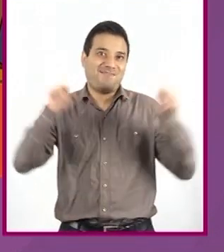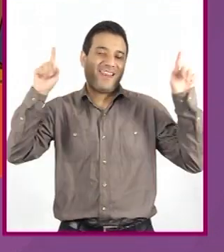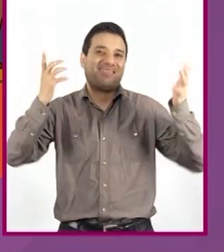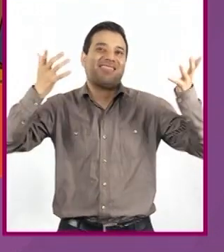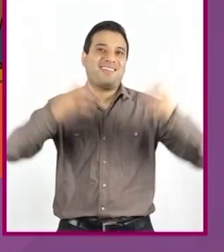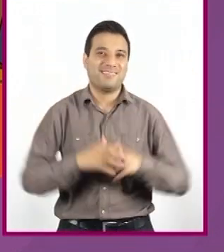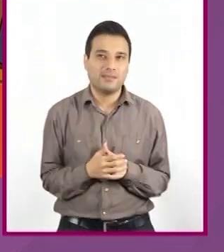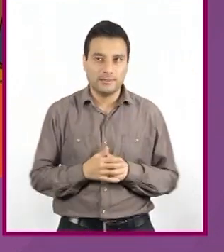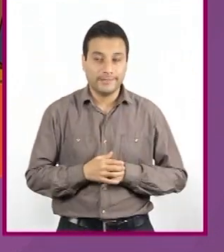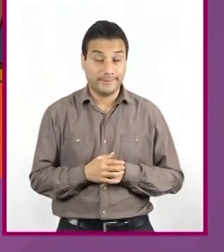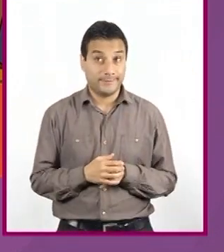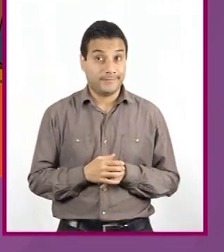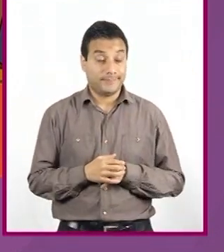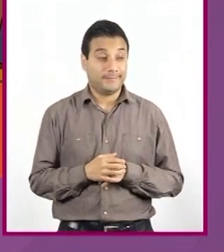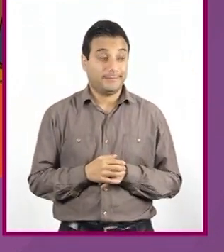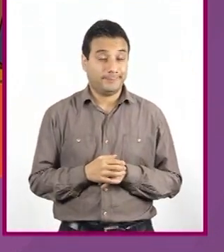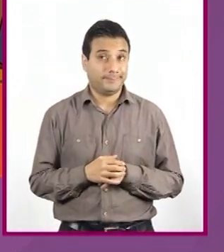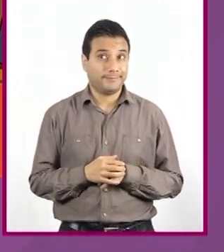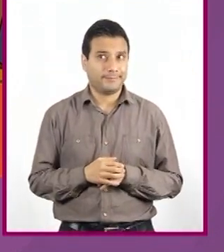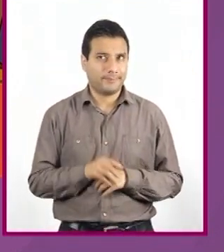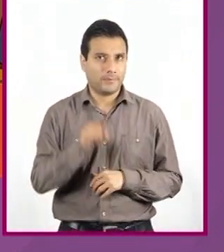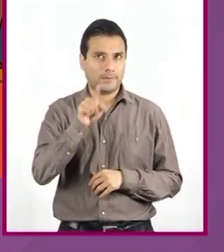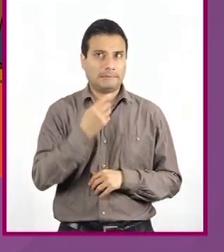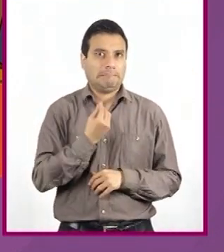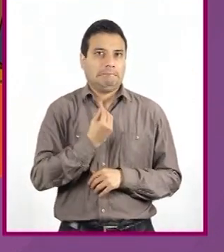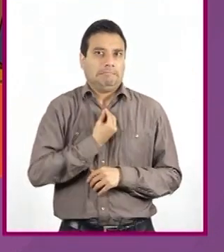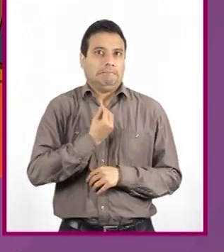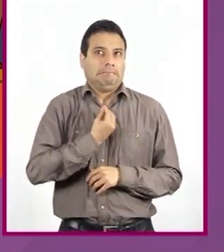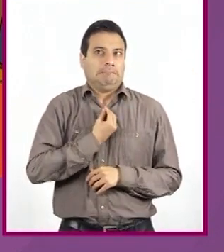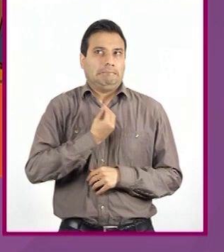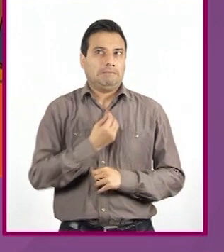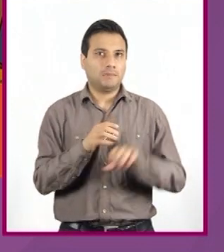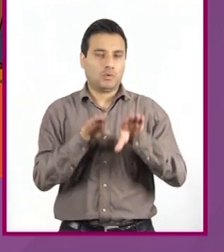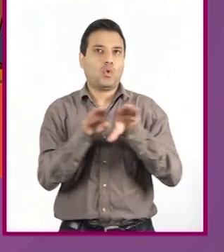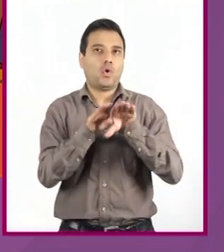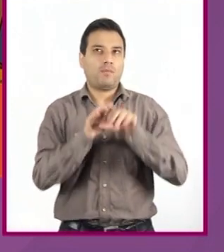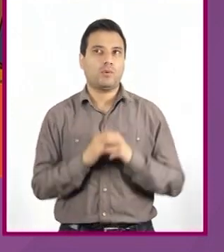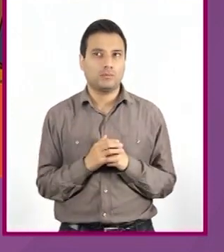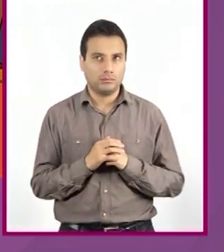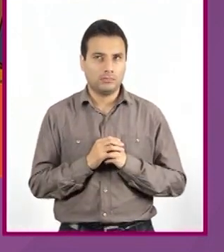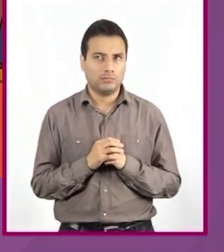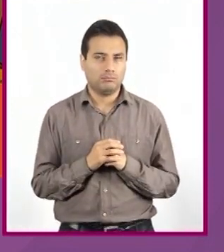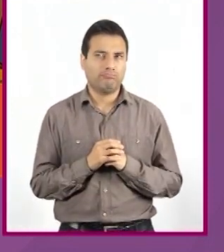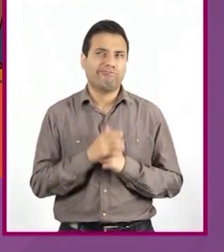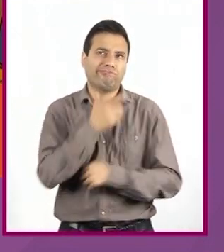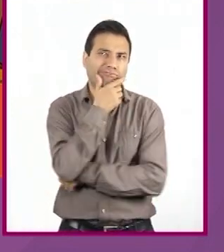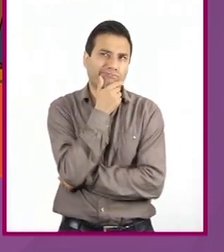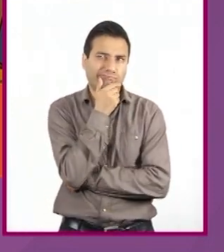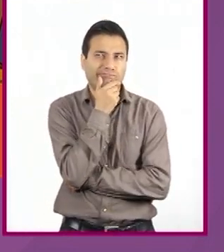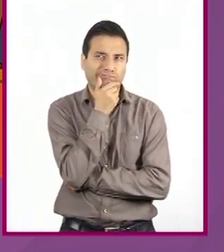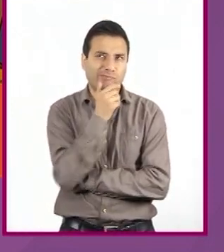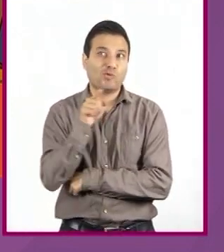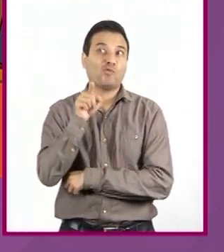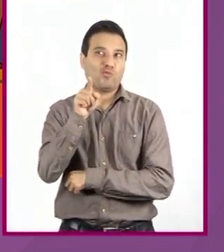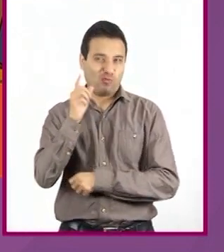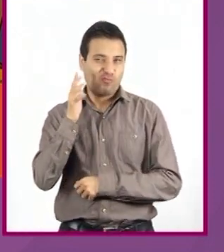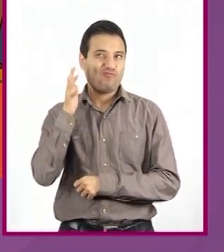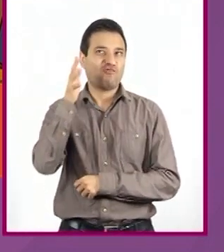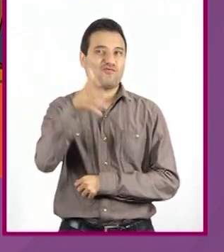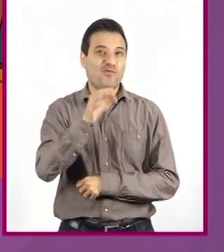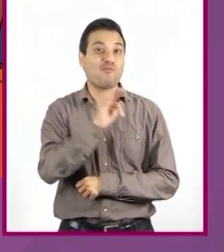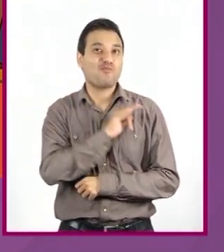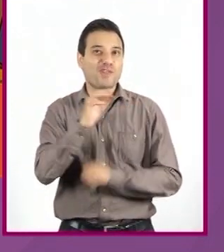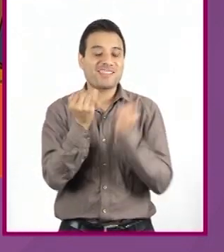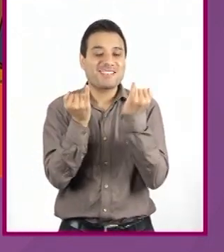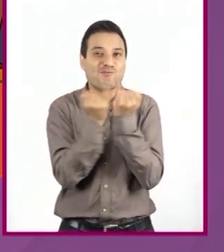qué bárbaro! Pues tienes mucho aguante para estar así colgado. ¿Sabes qué? Te veo futuro como de volador de Papantla,